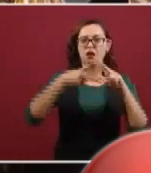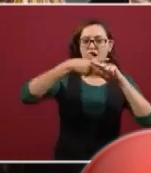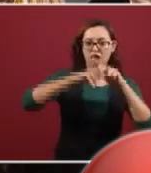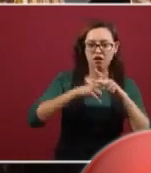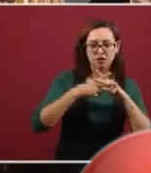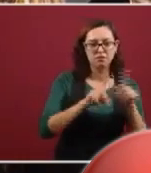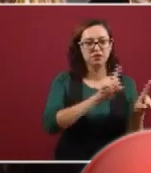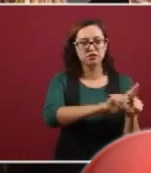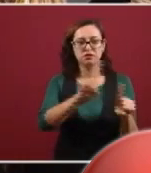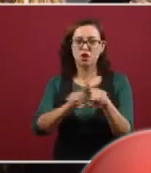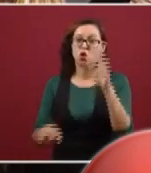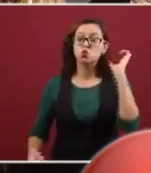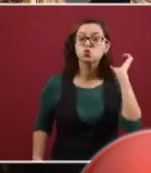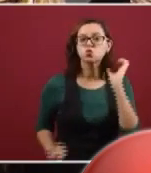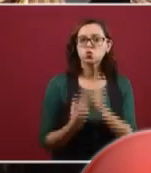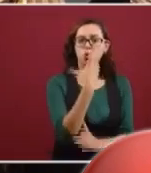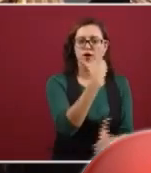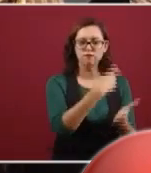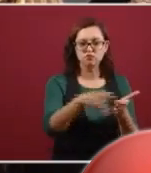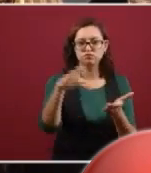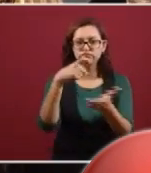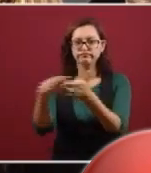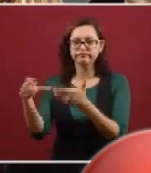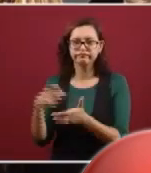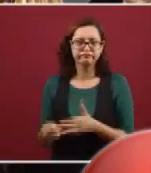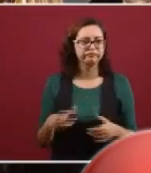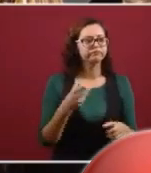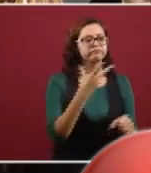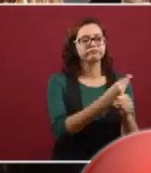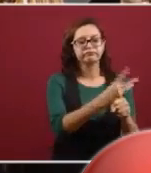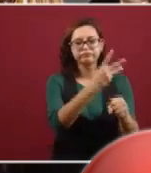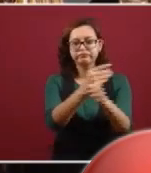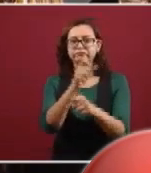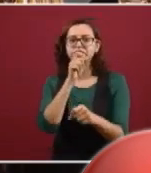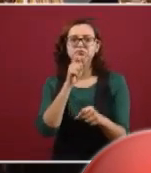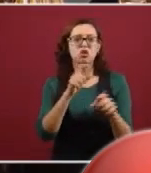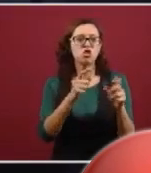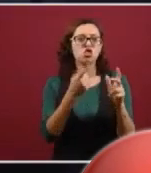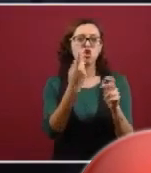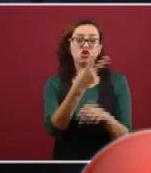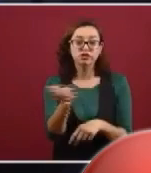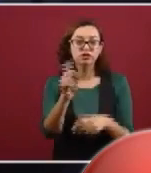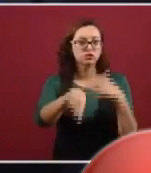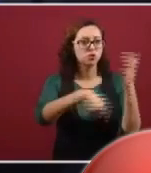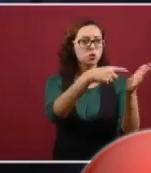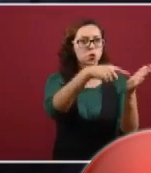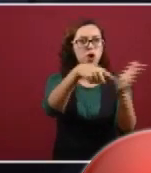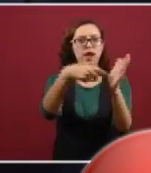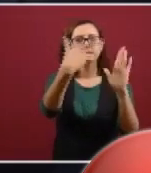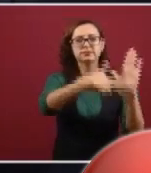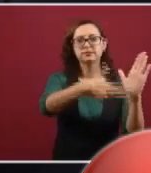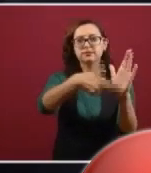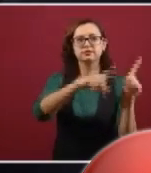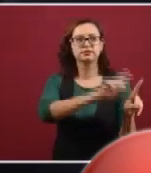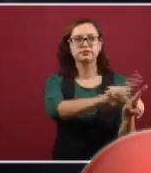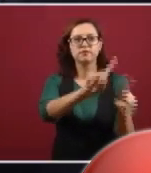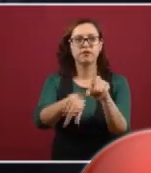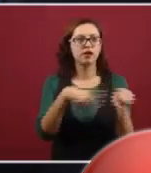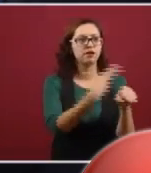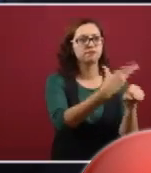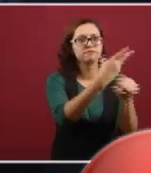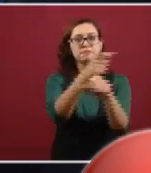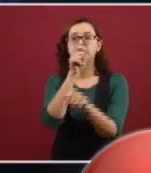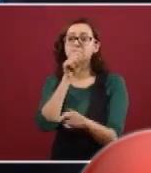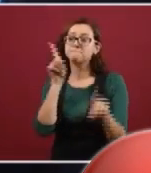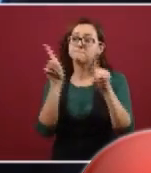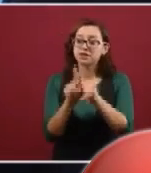sus más de 200 talleres y plantas, así como desarrollar el capital humano y asegurar